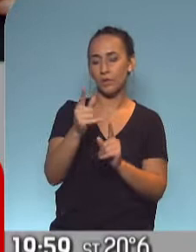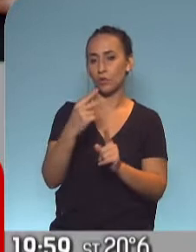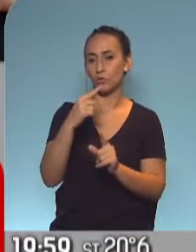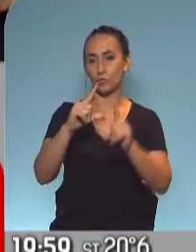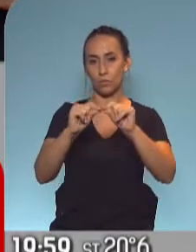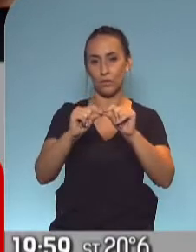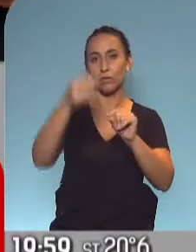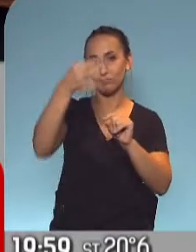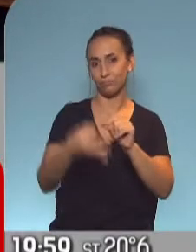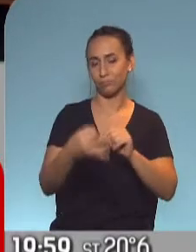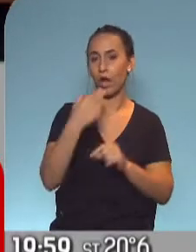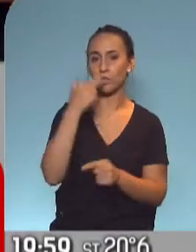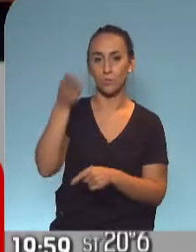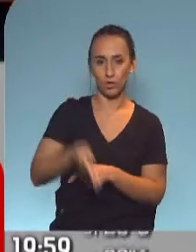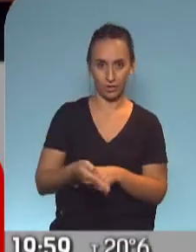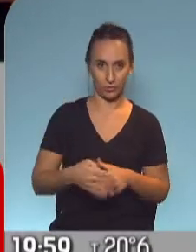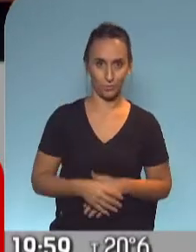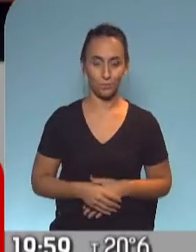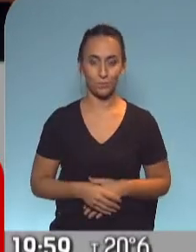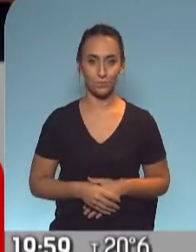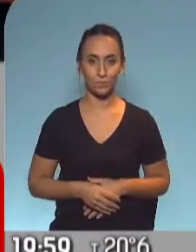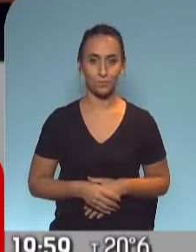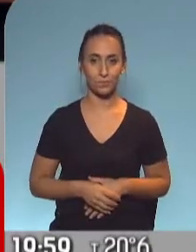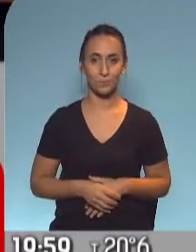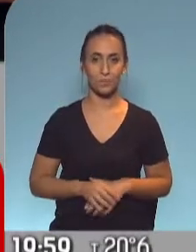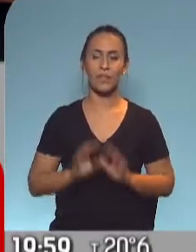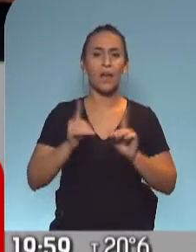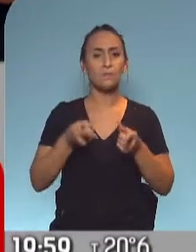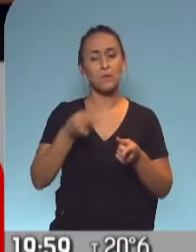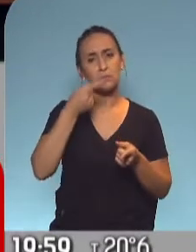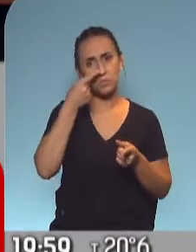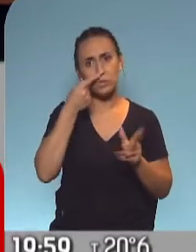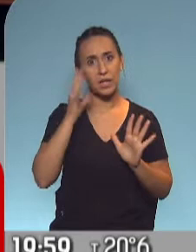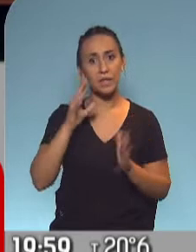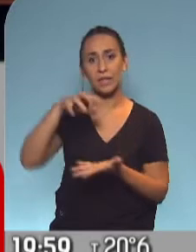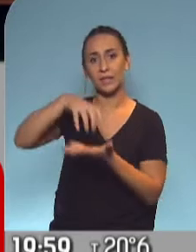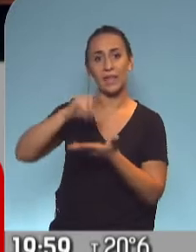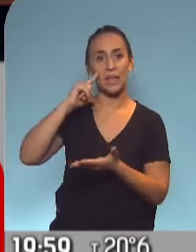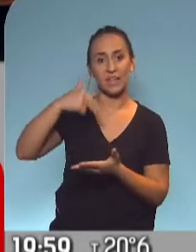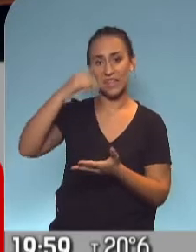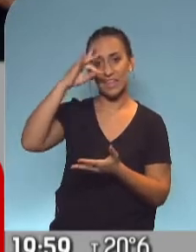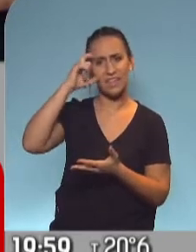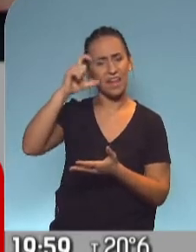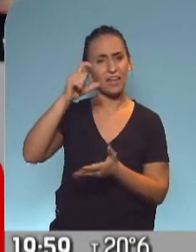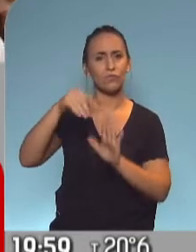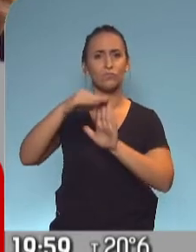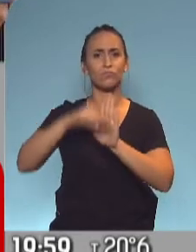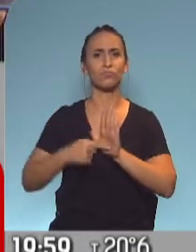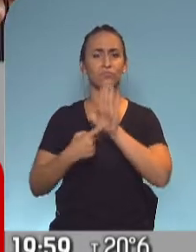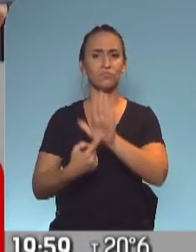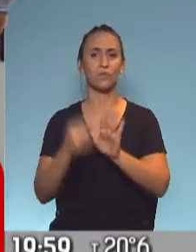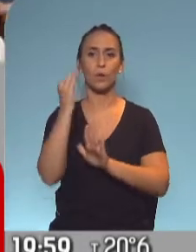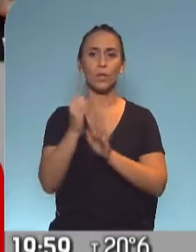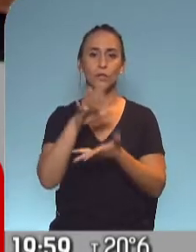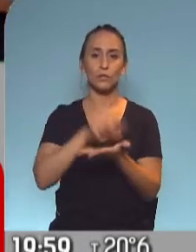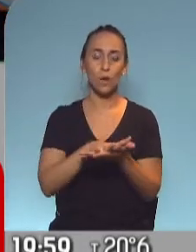el número que se otorga. Interesante lo que cuenta el INDEC correspondiente al desempleo. Tiene que ver cuáles fueron los